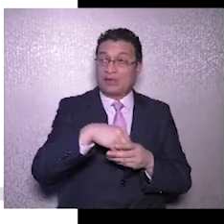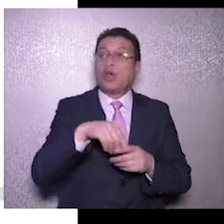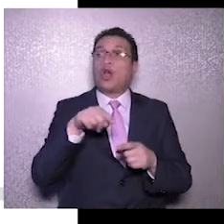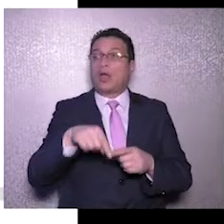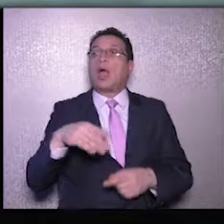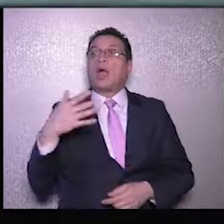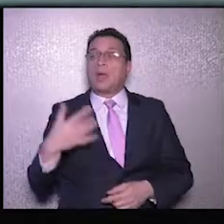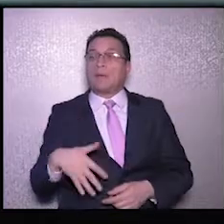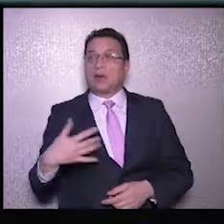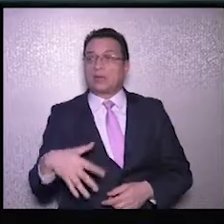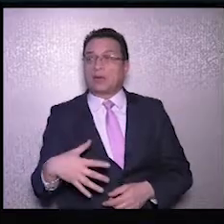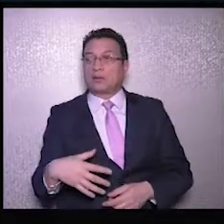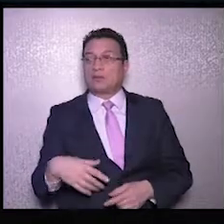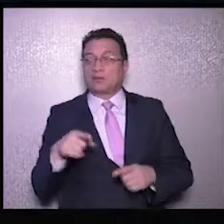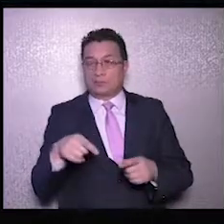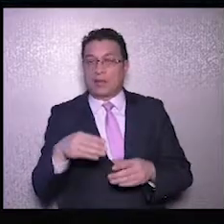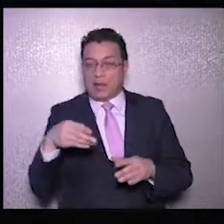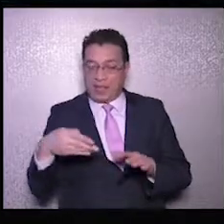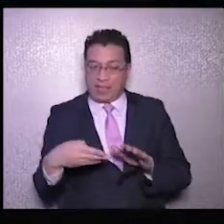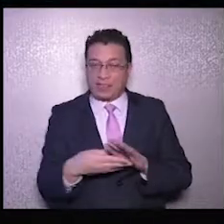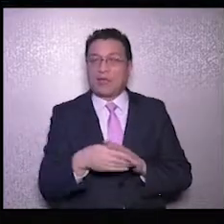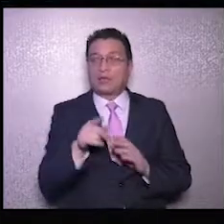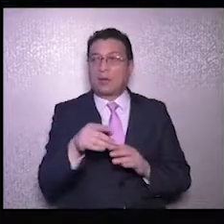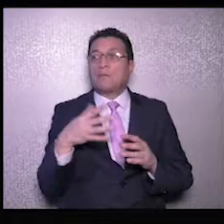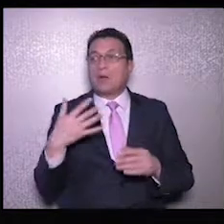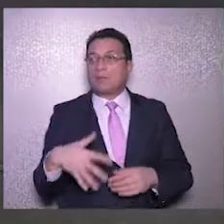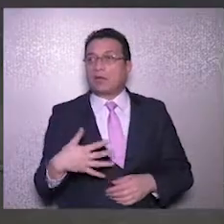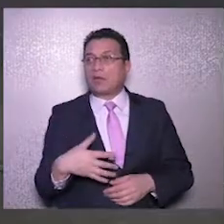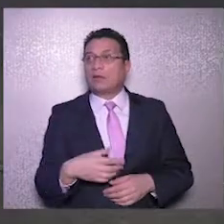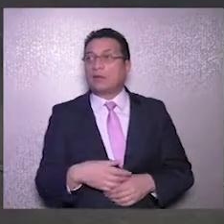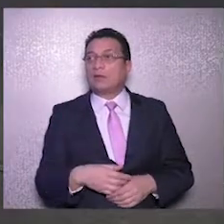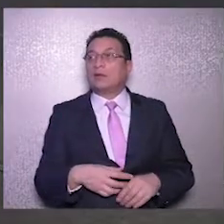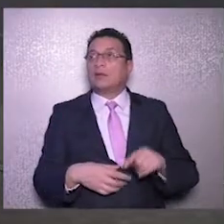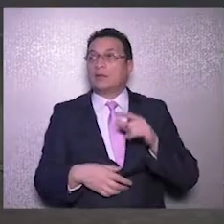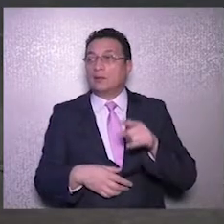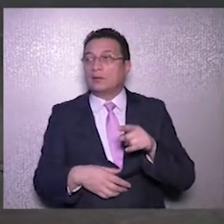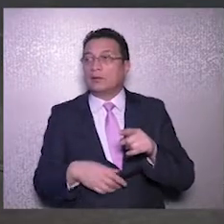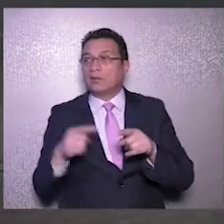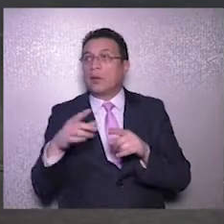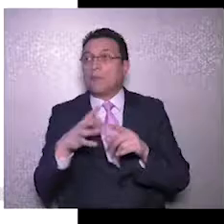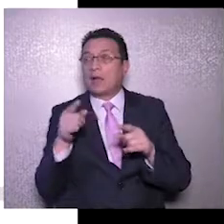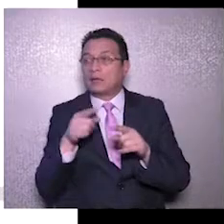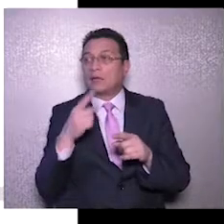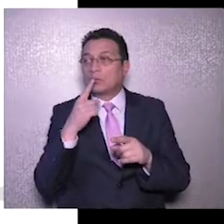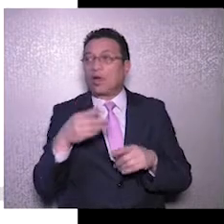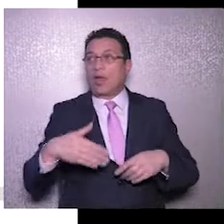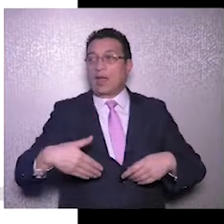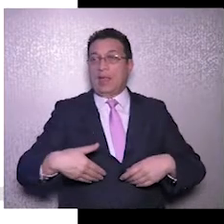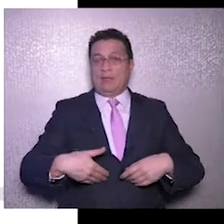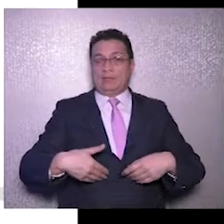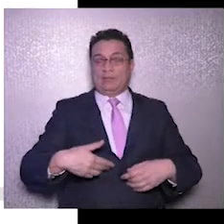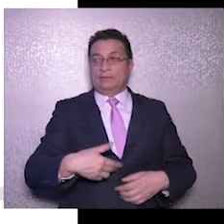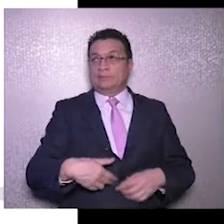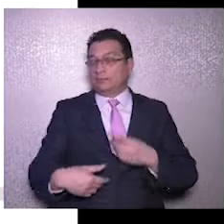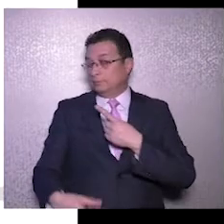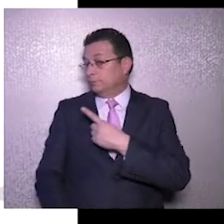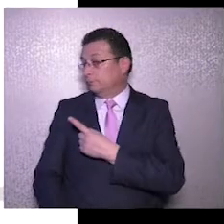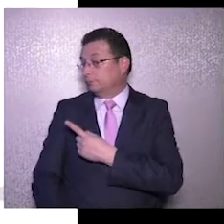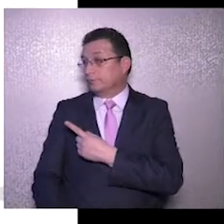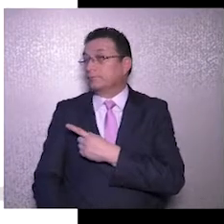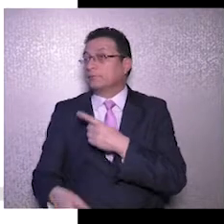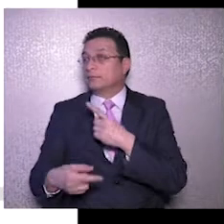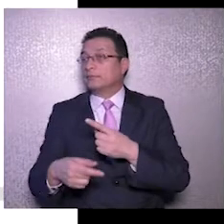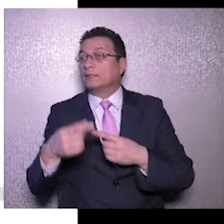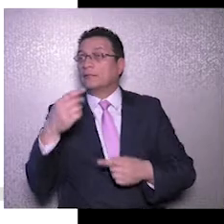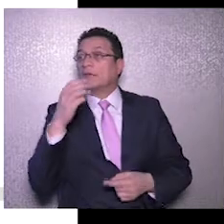importa. La intraperitoneal. Y solo como ejemplo, quiero que vean ahí. No sé si ustedes ven ahí, se alcanza a ver la